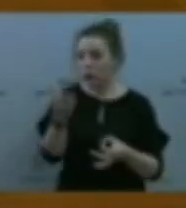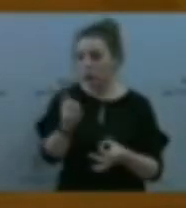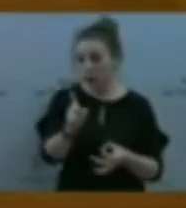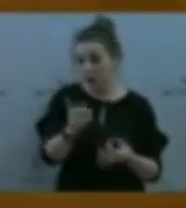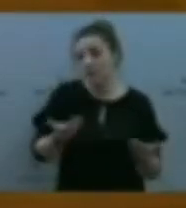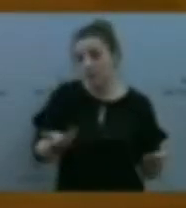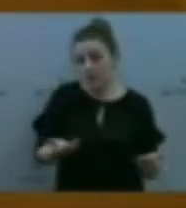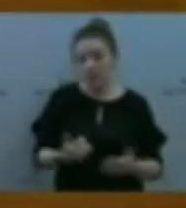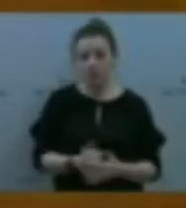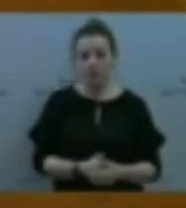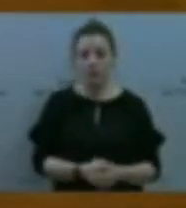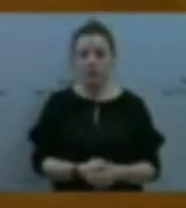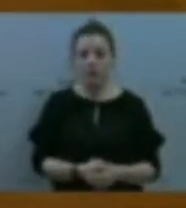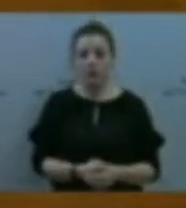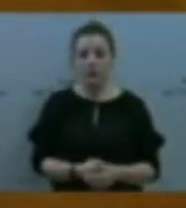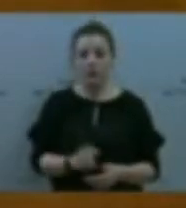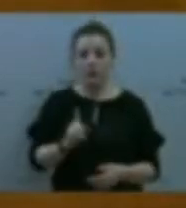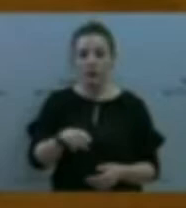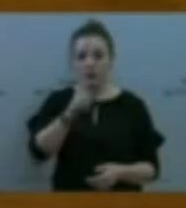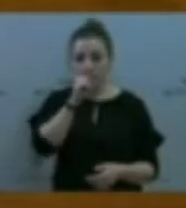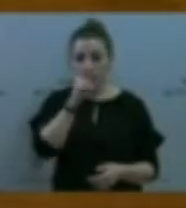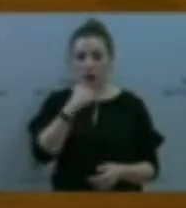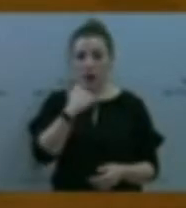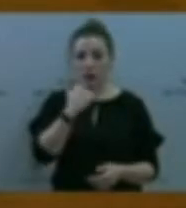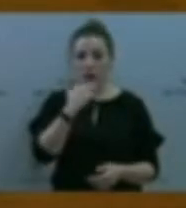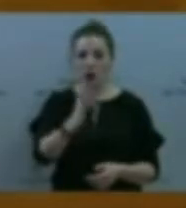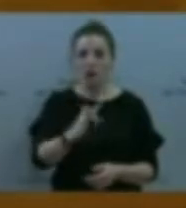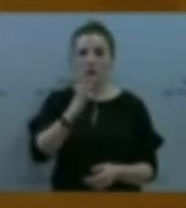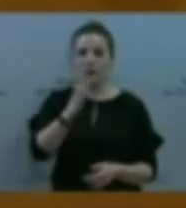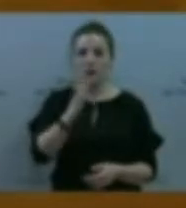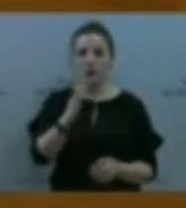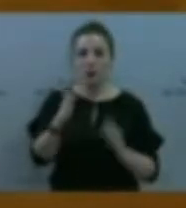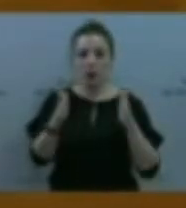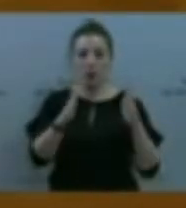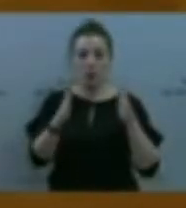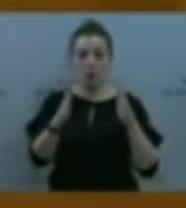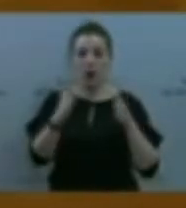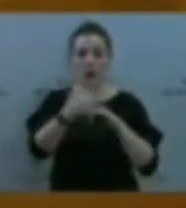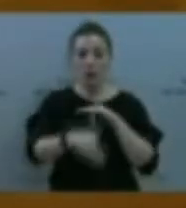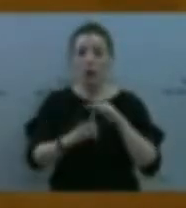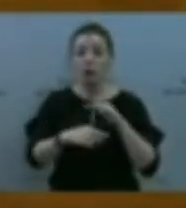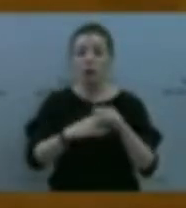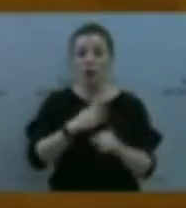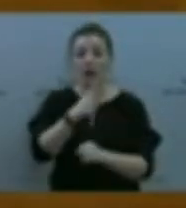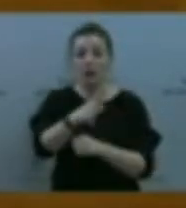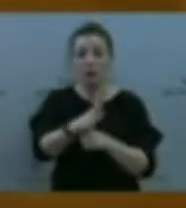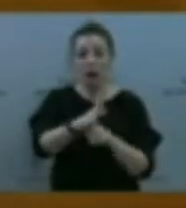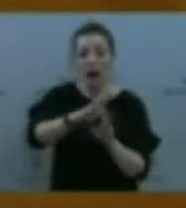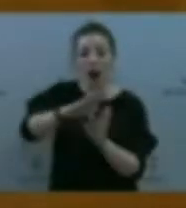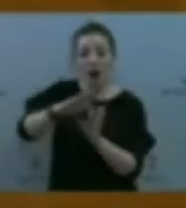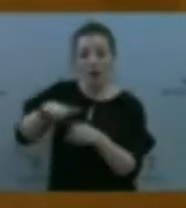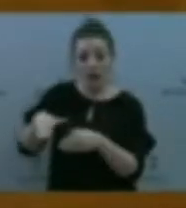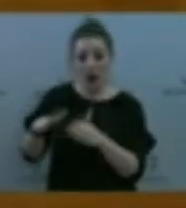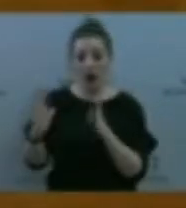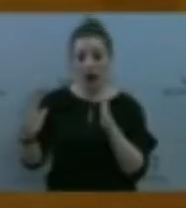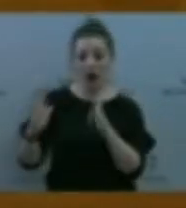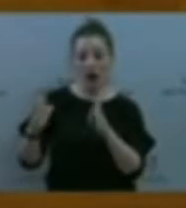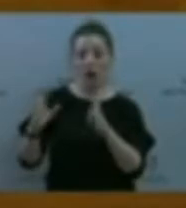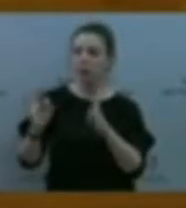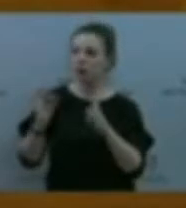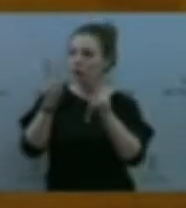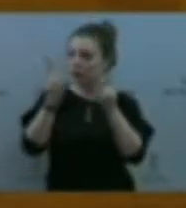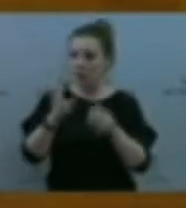que además, que era el plazo. Estábamos ya a final de legislatura y que este es un tema muy serio que yo creo que lleva tiempo. Estamos hablando de un órgano